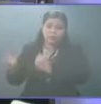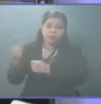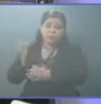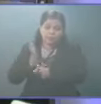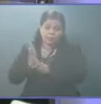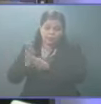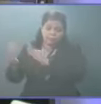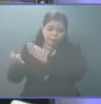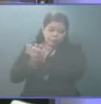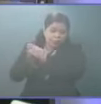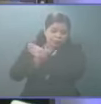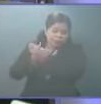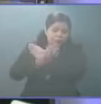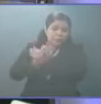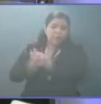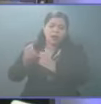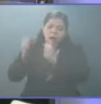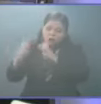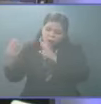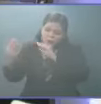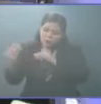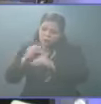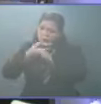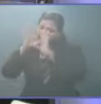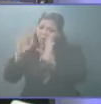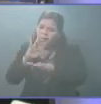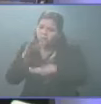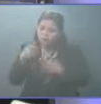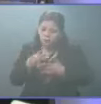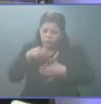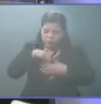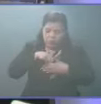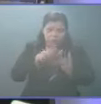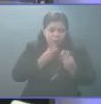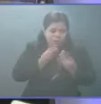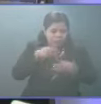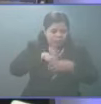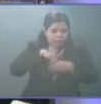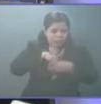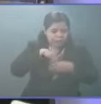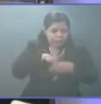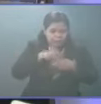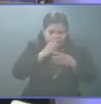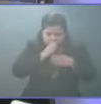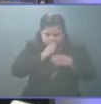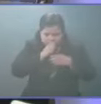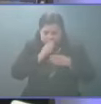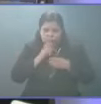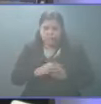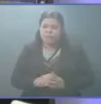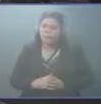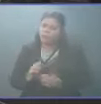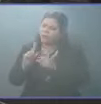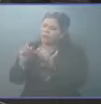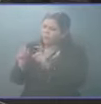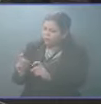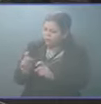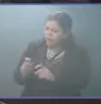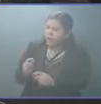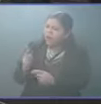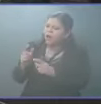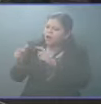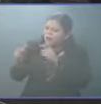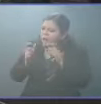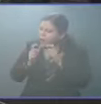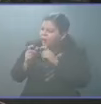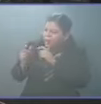el que se pueda hablar abiertamente de todos esos miedos o duelos que va viviendo el mayor. ¿Desde qué edad podemos